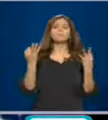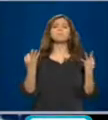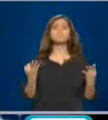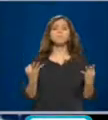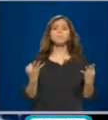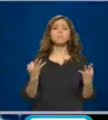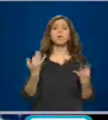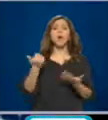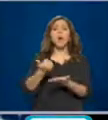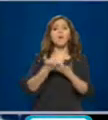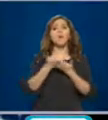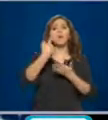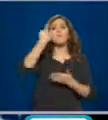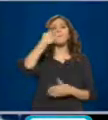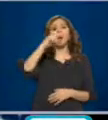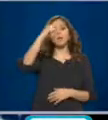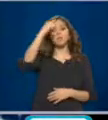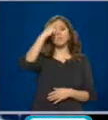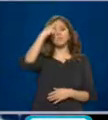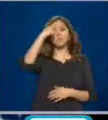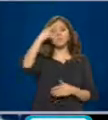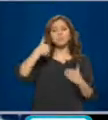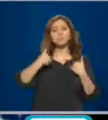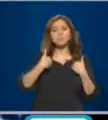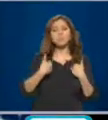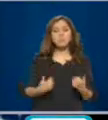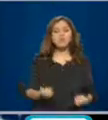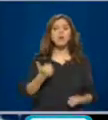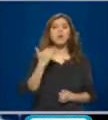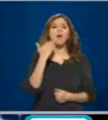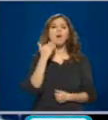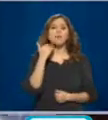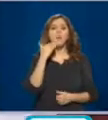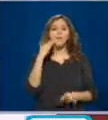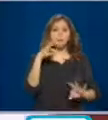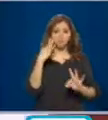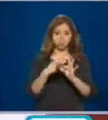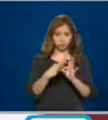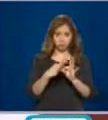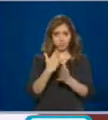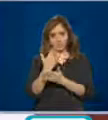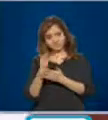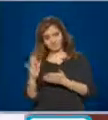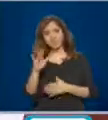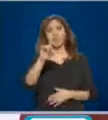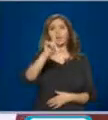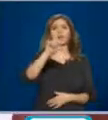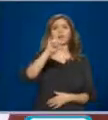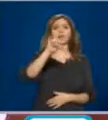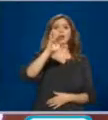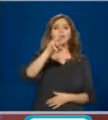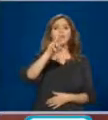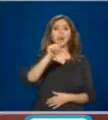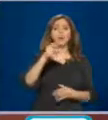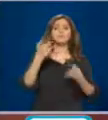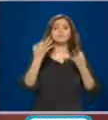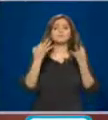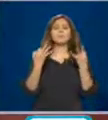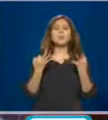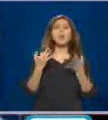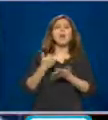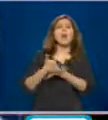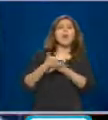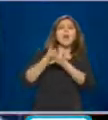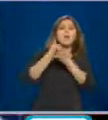más inteligente, amable y concreto. Para nuestros amigos de Libra, la meditación les va a servir, les va a